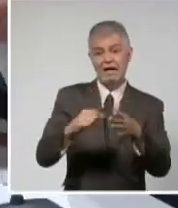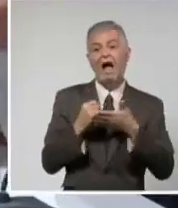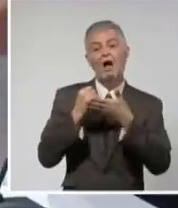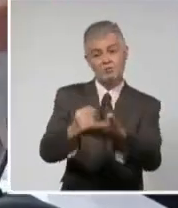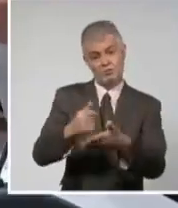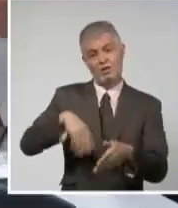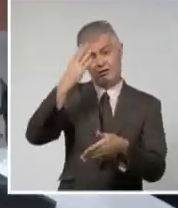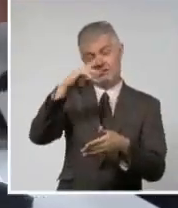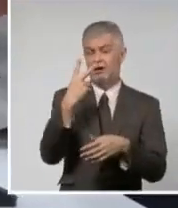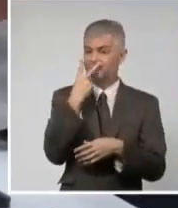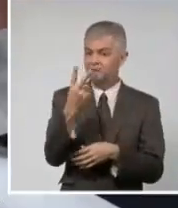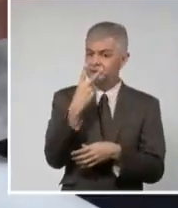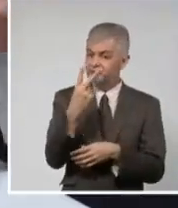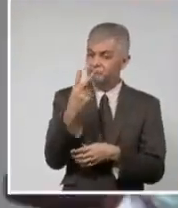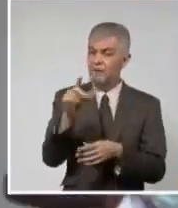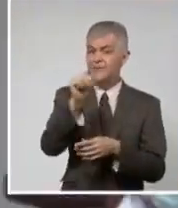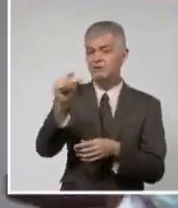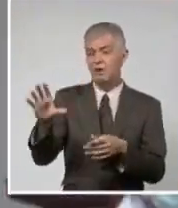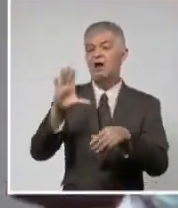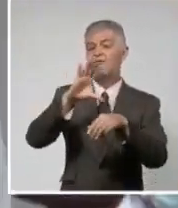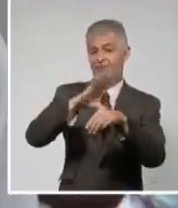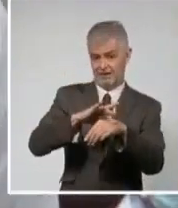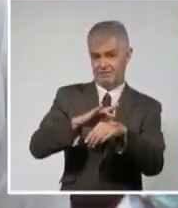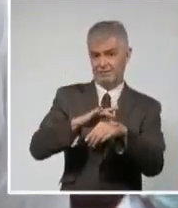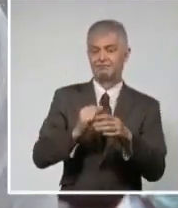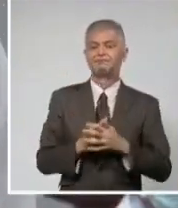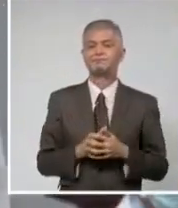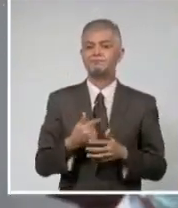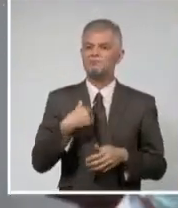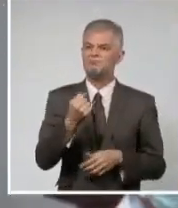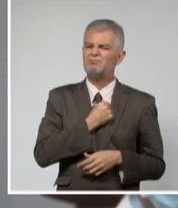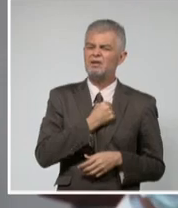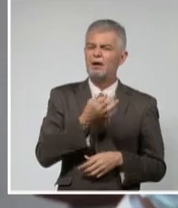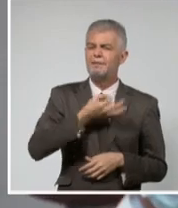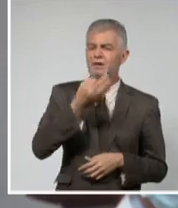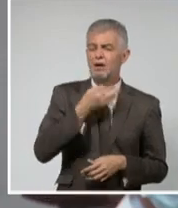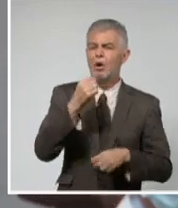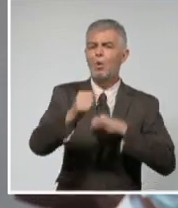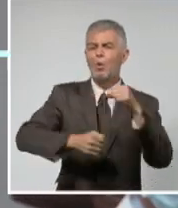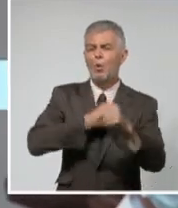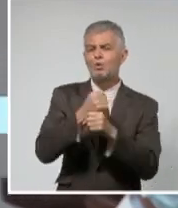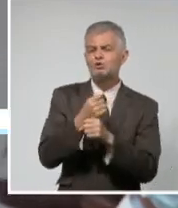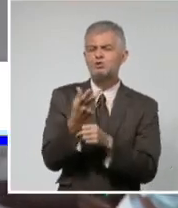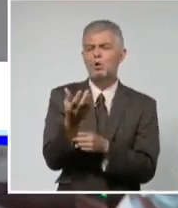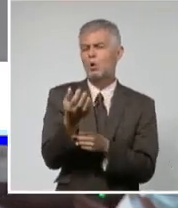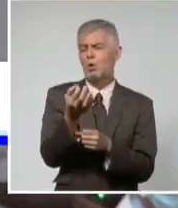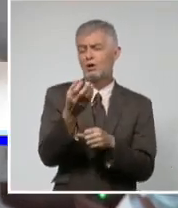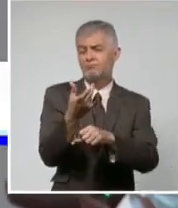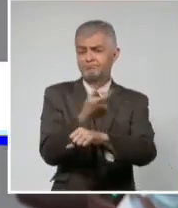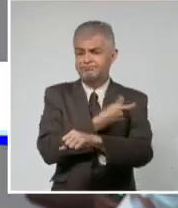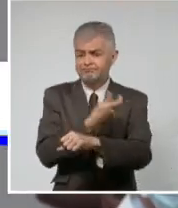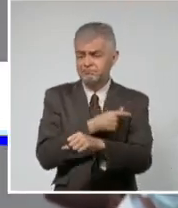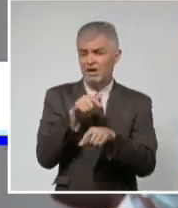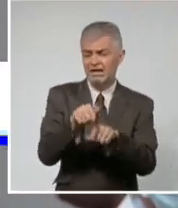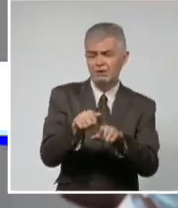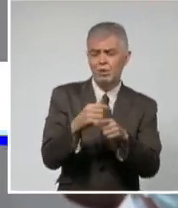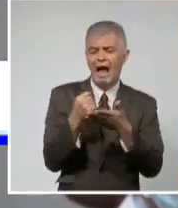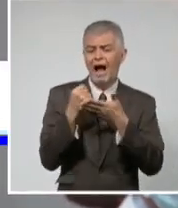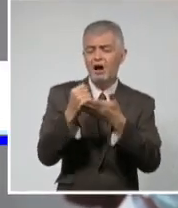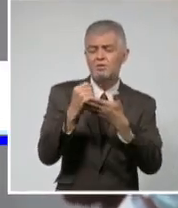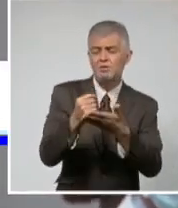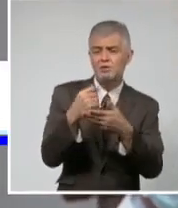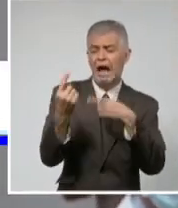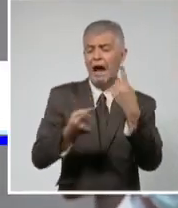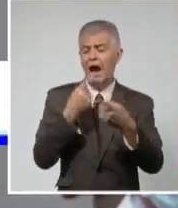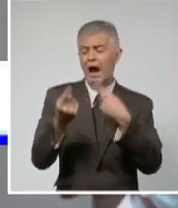para el tratamiento a los enfermos. Quería comentarles sobre el uso que hicimos de la procalcitonina, que es un marcador biológico de la